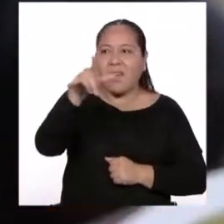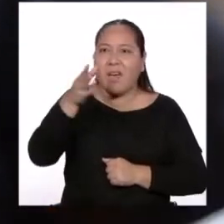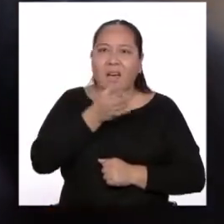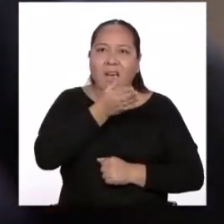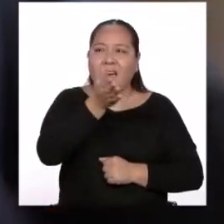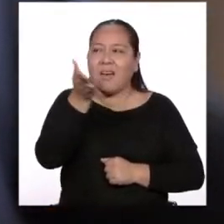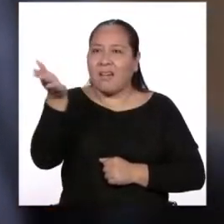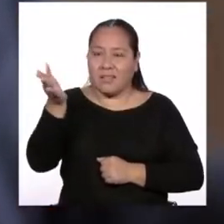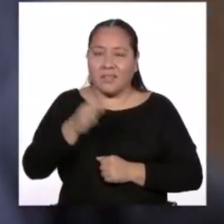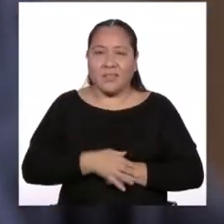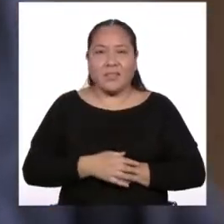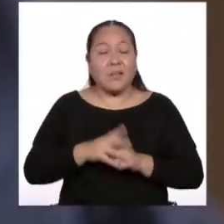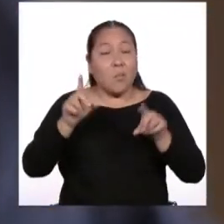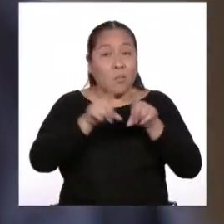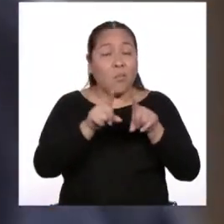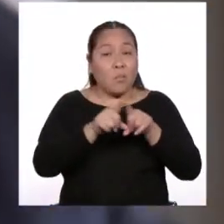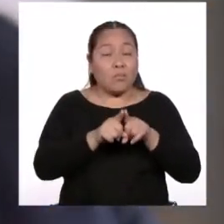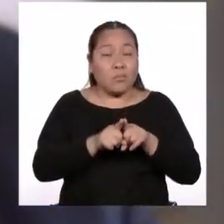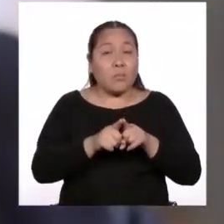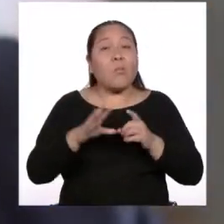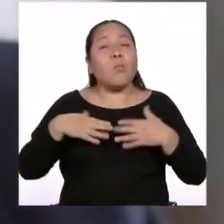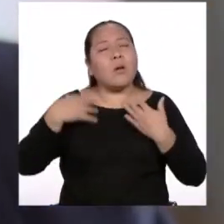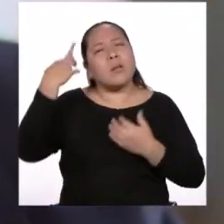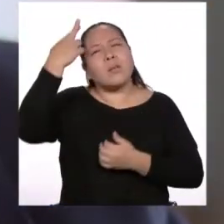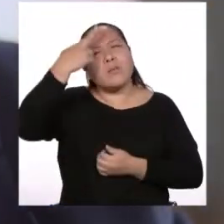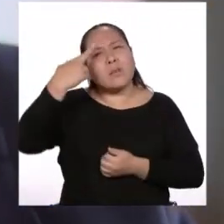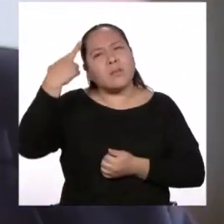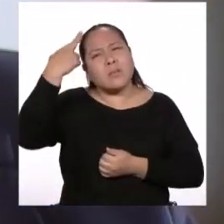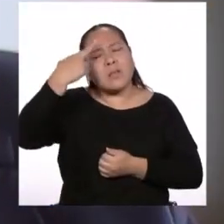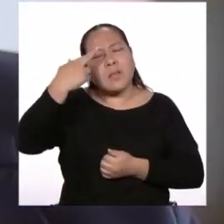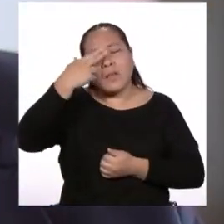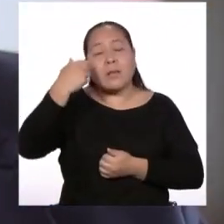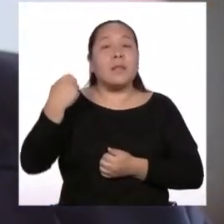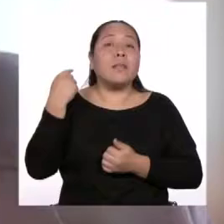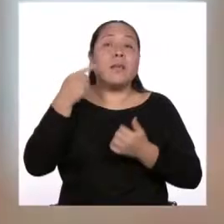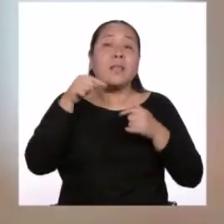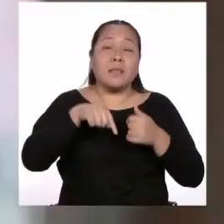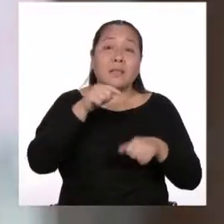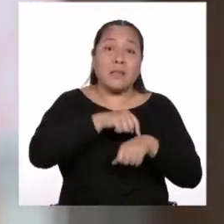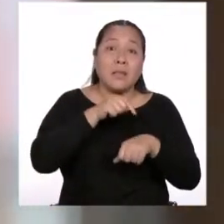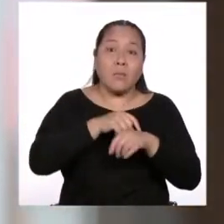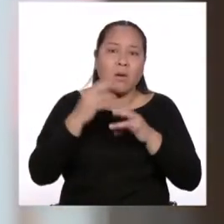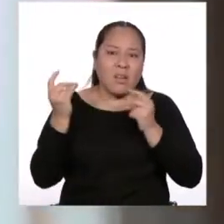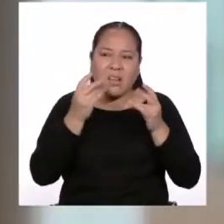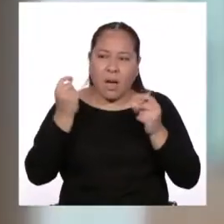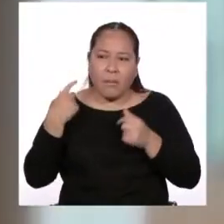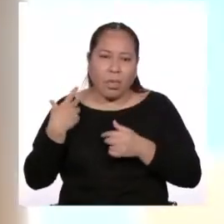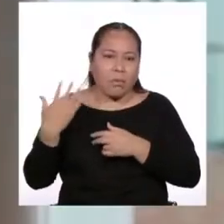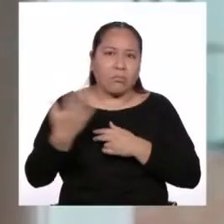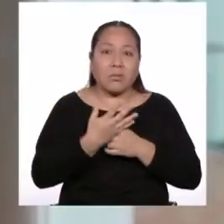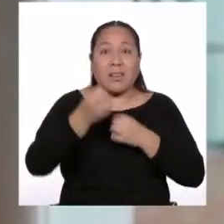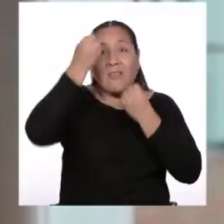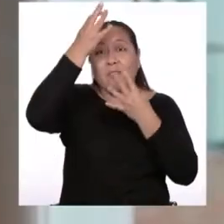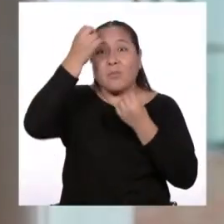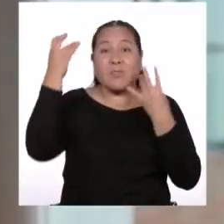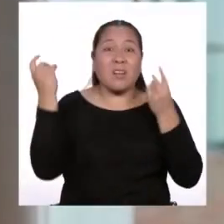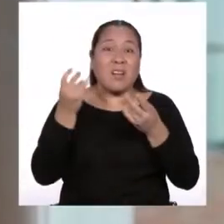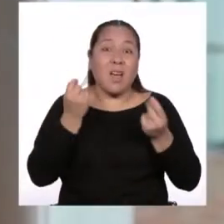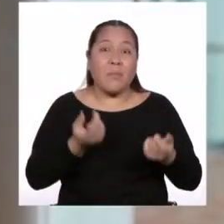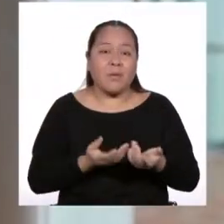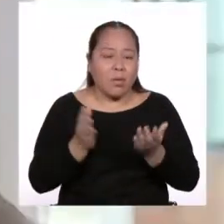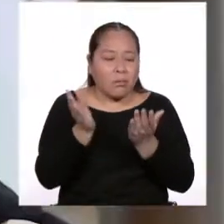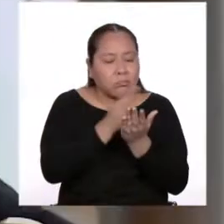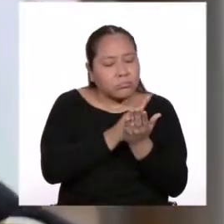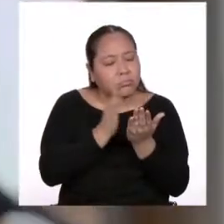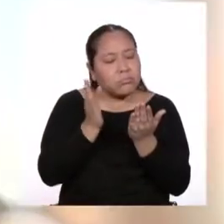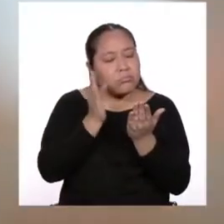puede reflexionar, ¿no? Que creo que es un espacio en este mundo hoy tan vertiginoso que tenemos, en que la información es inmediata y los sentimientos son